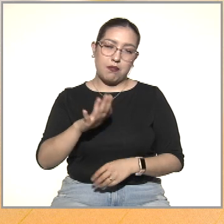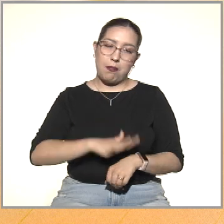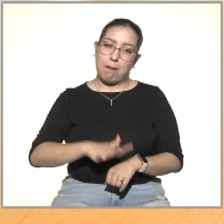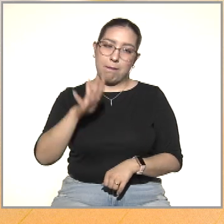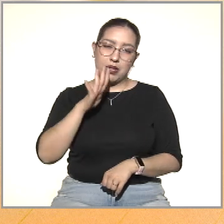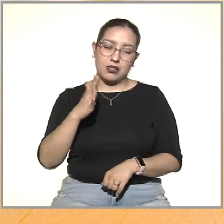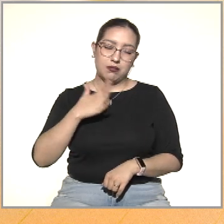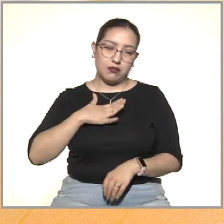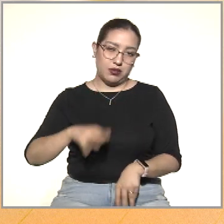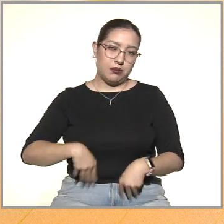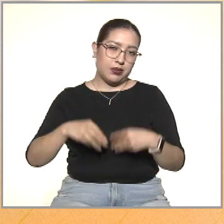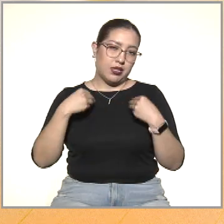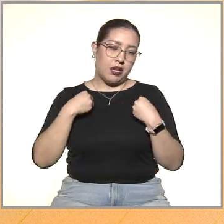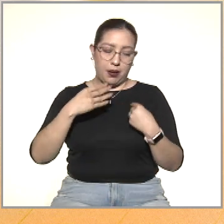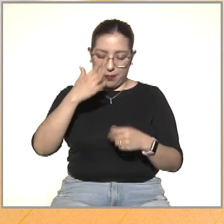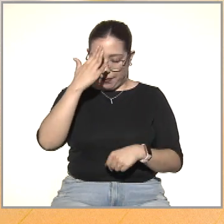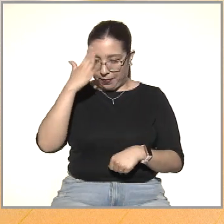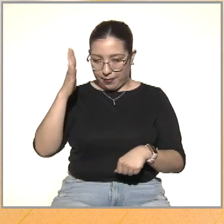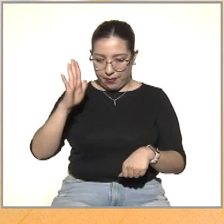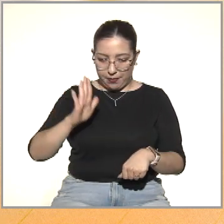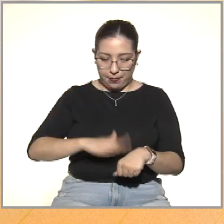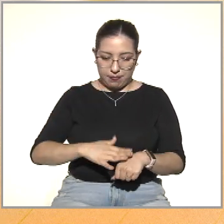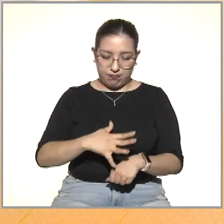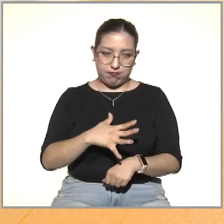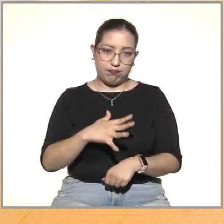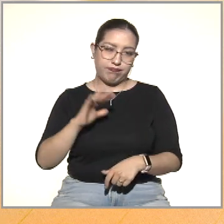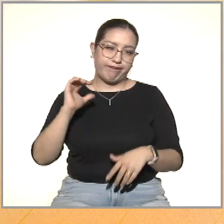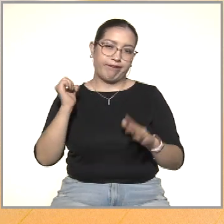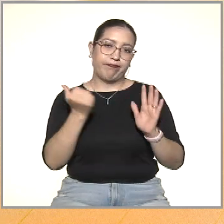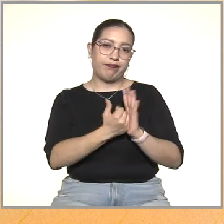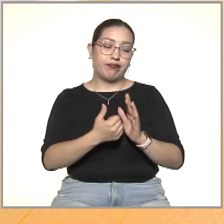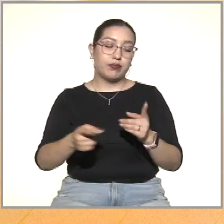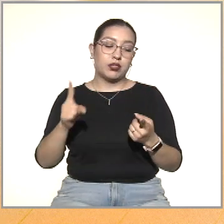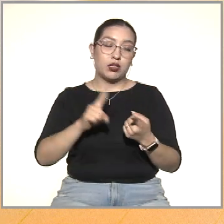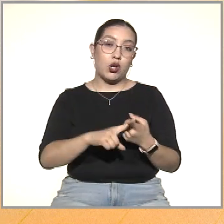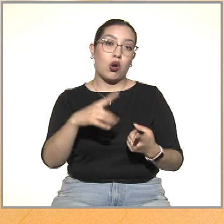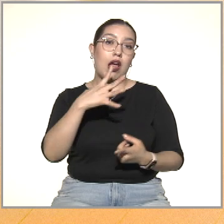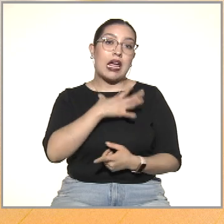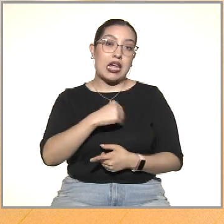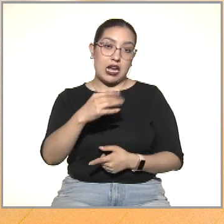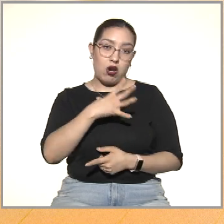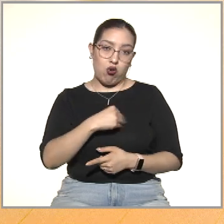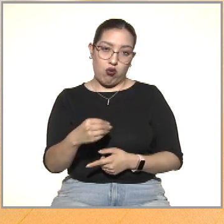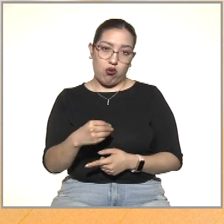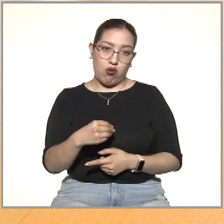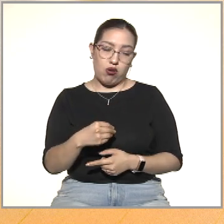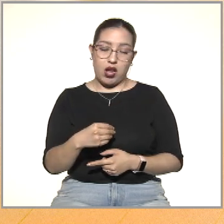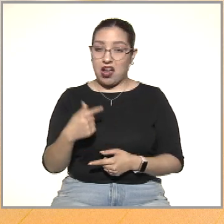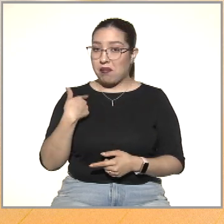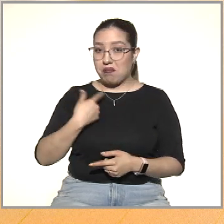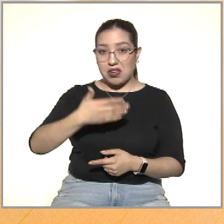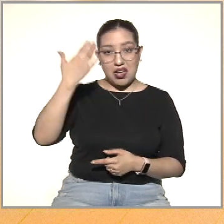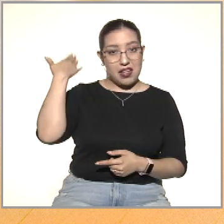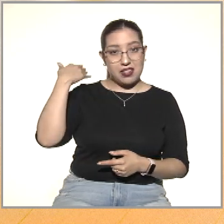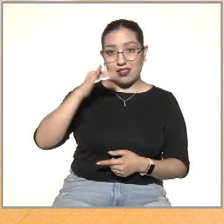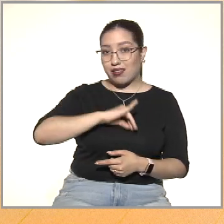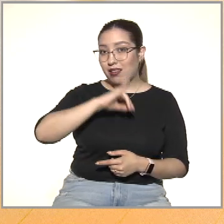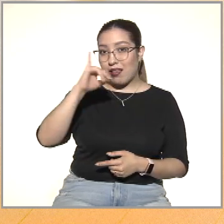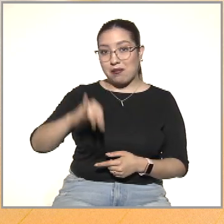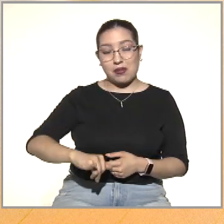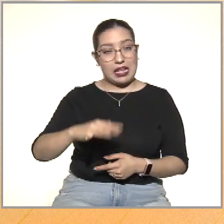marcaron mi vida fue la palabra de hijo. A mí no me decían hijo, a mí me decían por mi